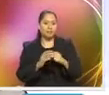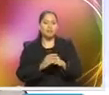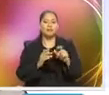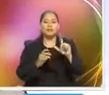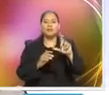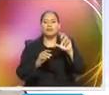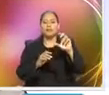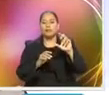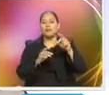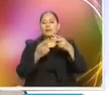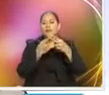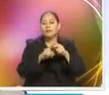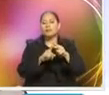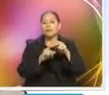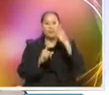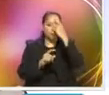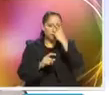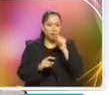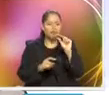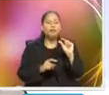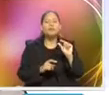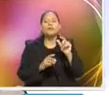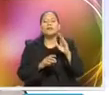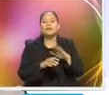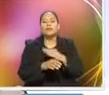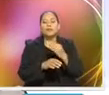profile, ¿no? Empezar con perfil bajo,